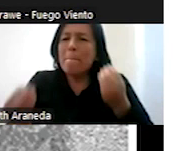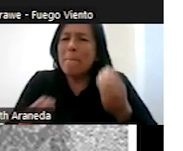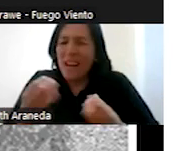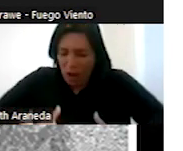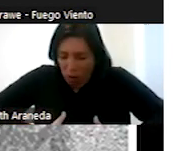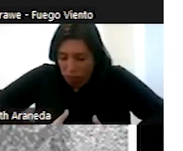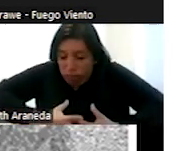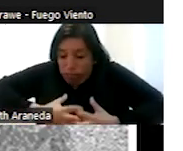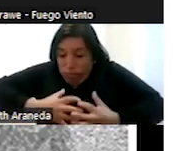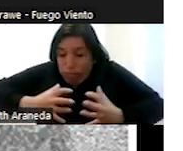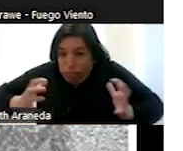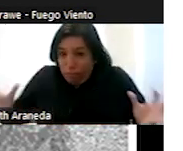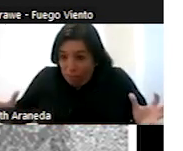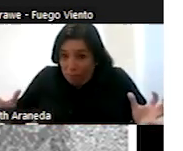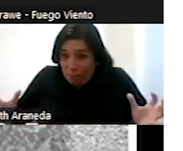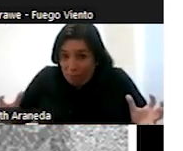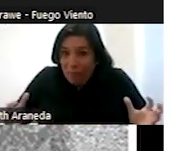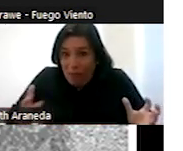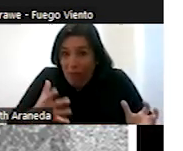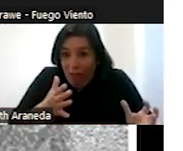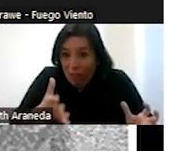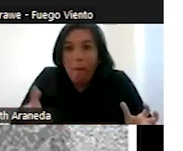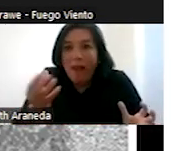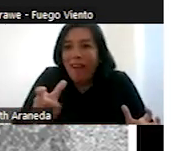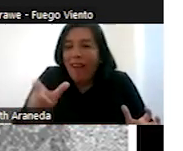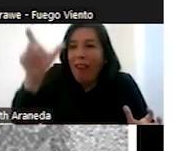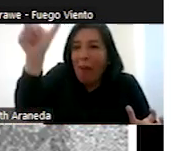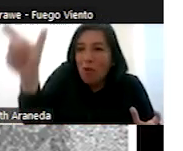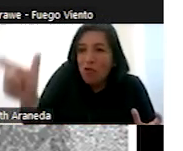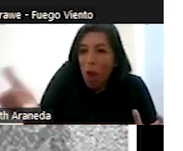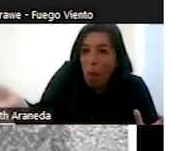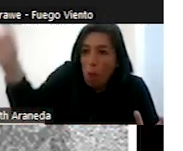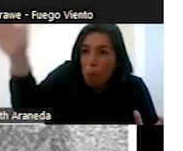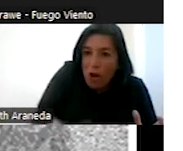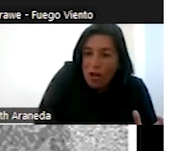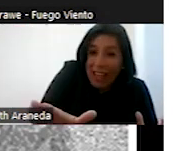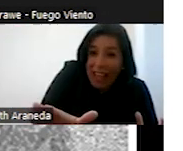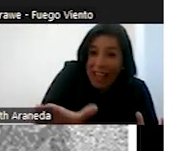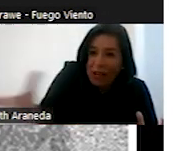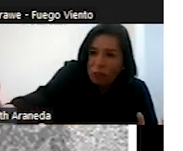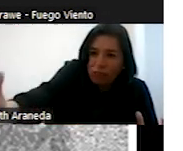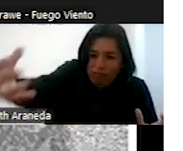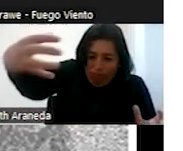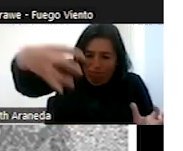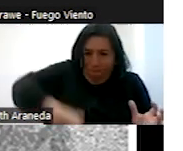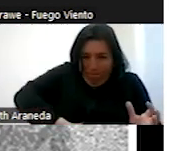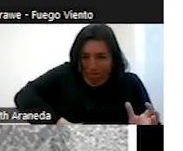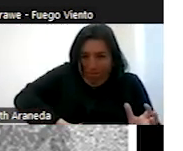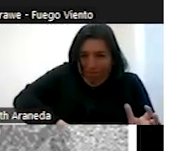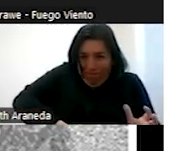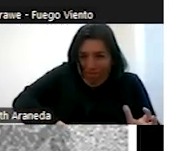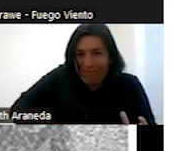cuerpo, es decir, esto estaba fresco, para poner esta persona en el interior. Y se sabe que es del vato